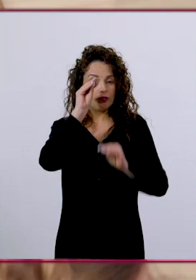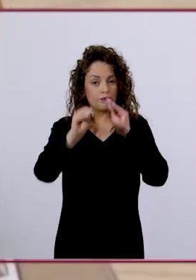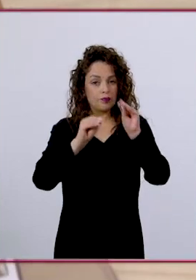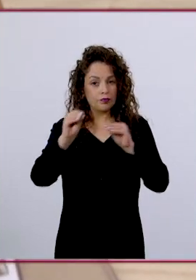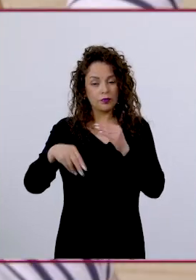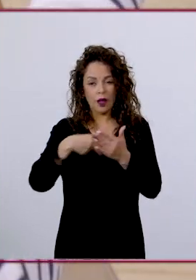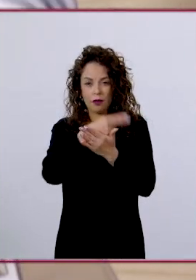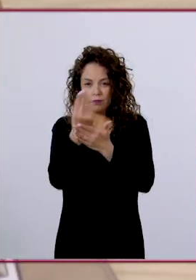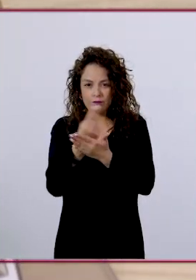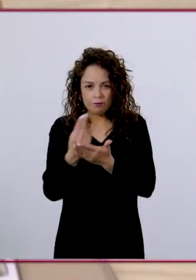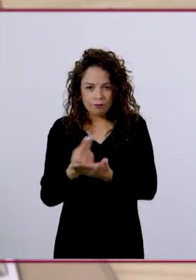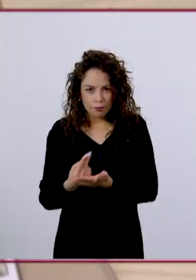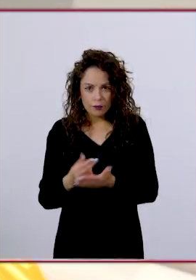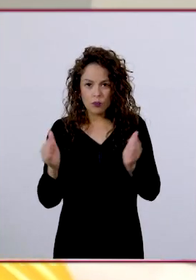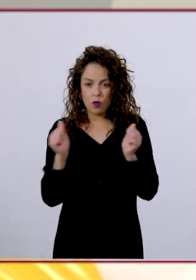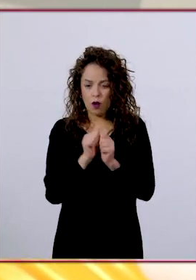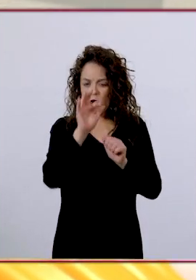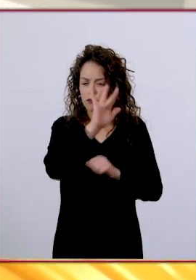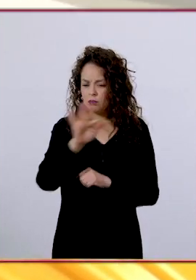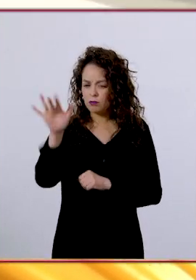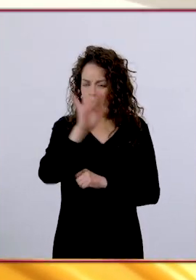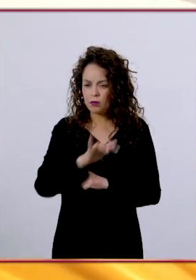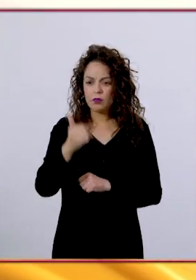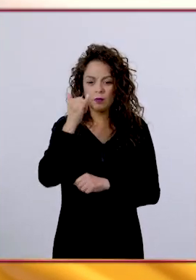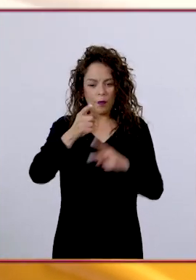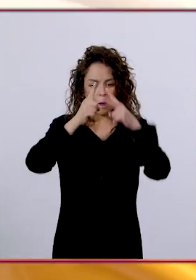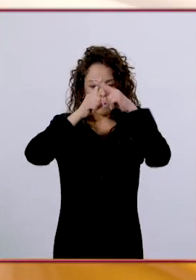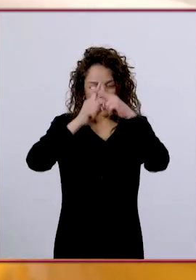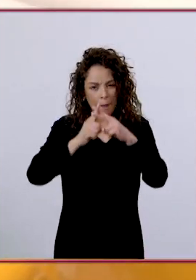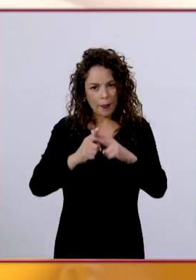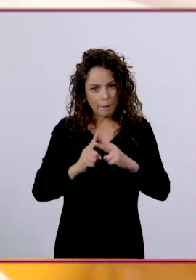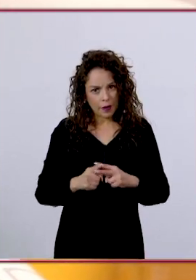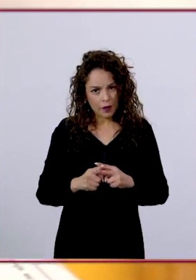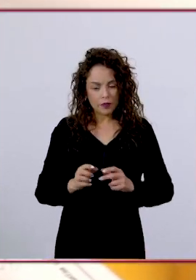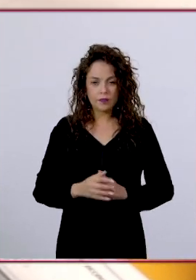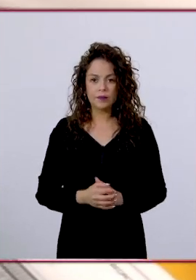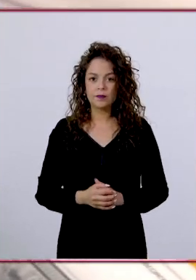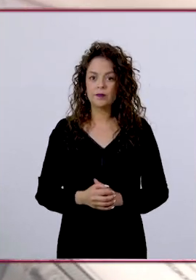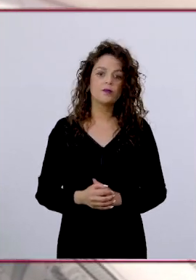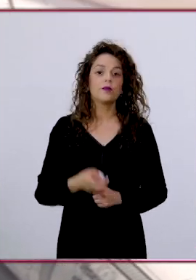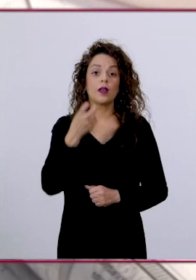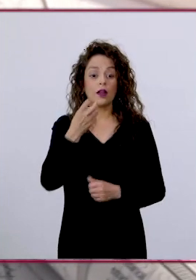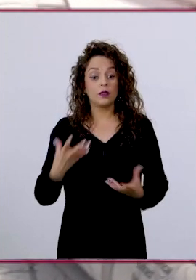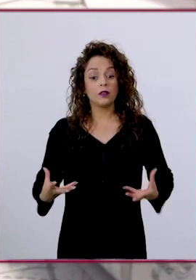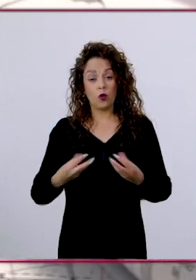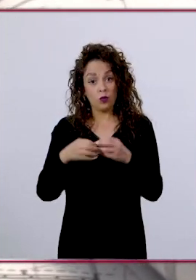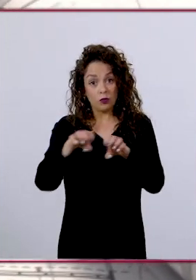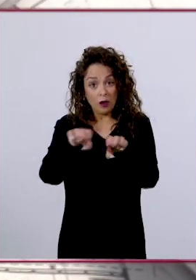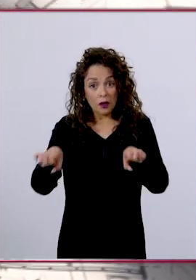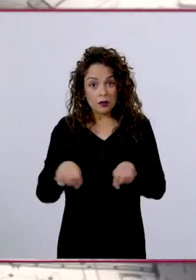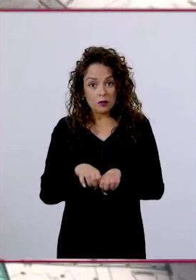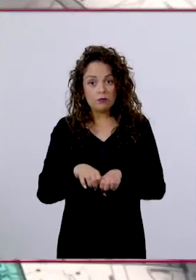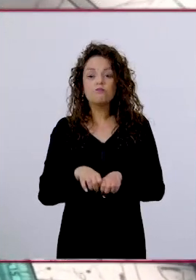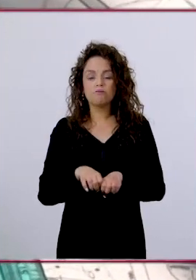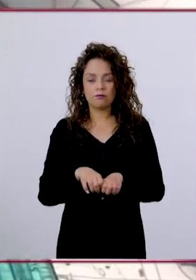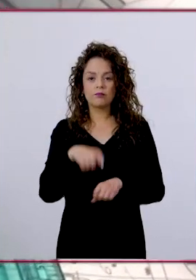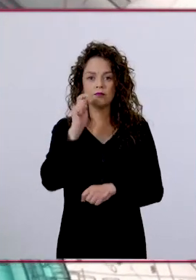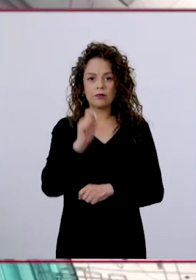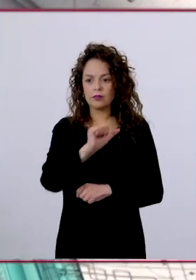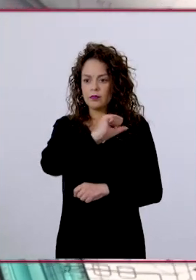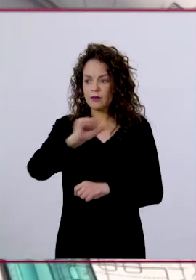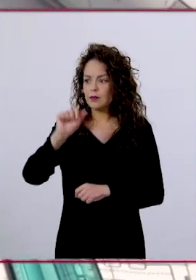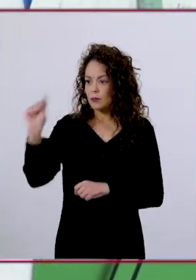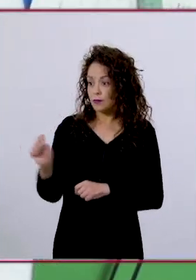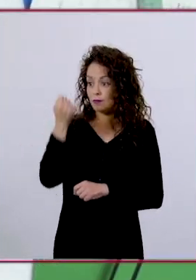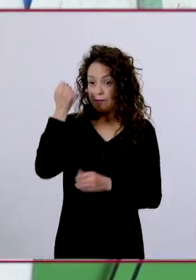arquitectónico, procesamiento de texto y generación de cálculos. Como parte del equipo, las herramientas tecnológicas digitales